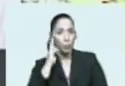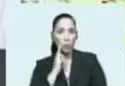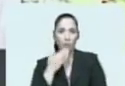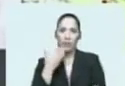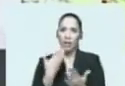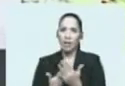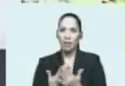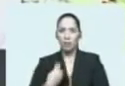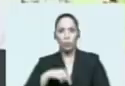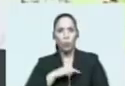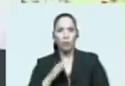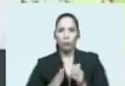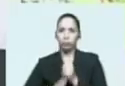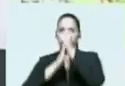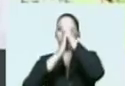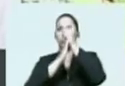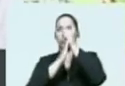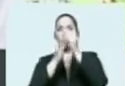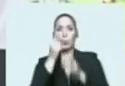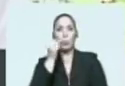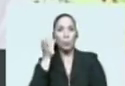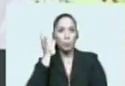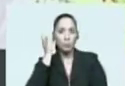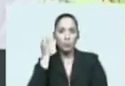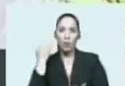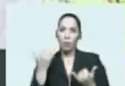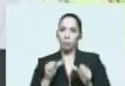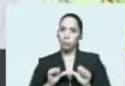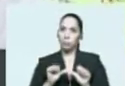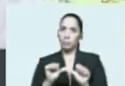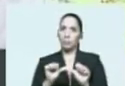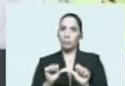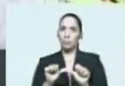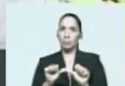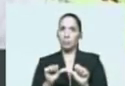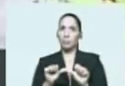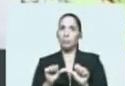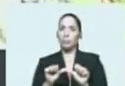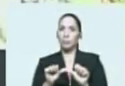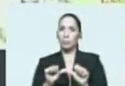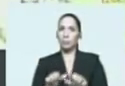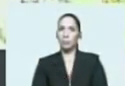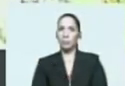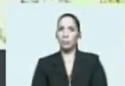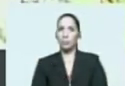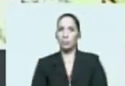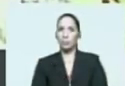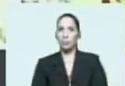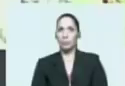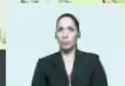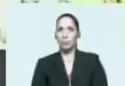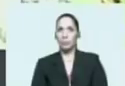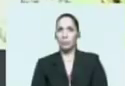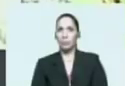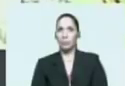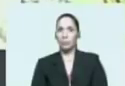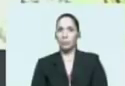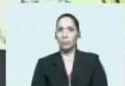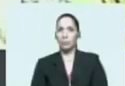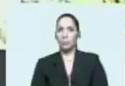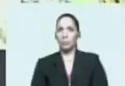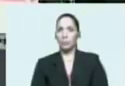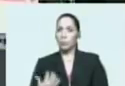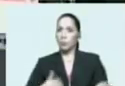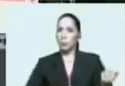nuestros mártires ya nuestras mártires a continuación la toná de jorge rodríguez a cargo de nuestra hermana gloria